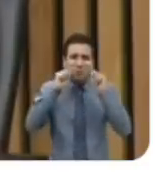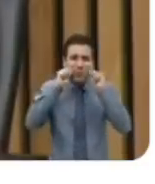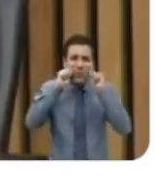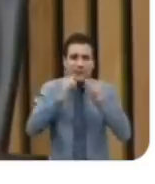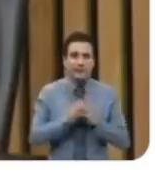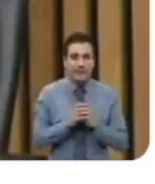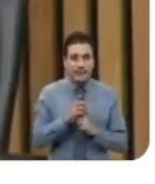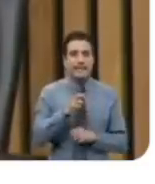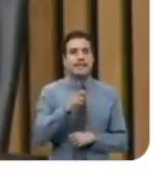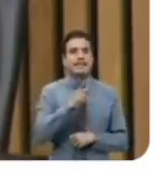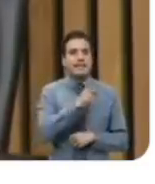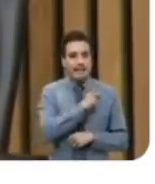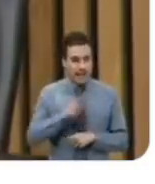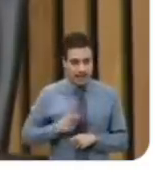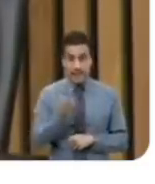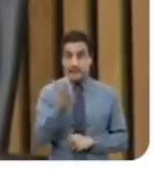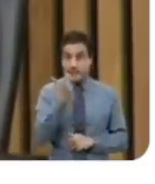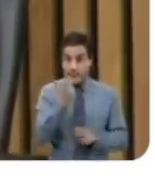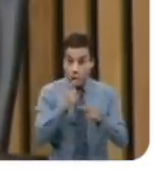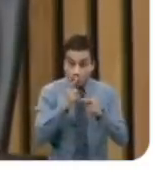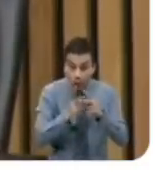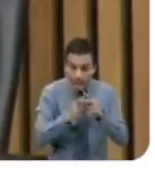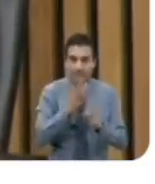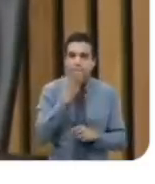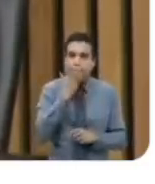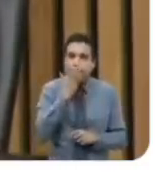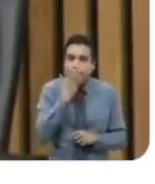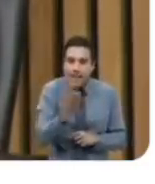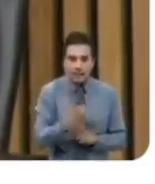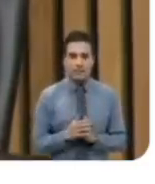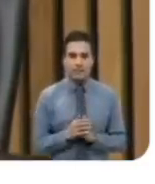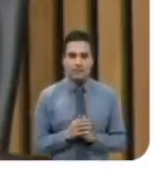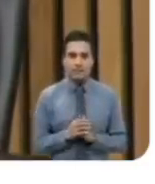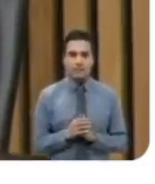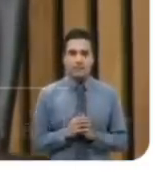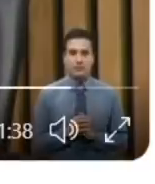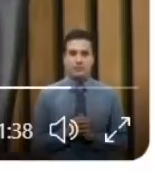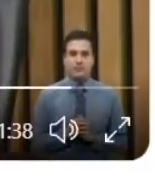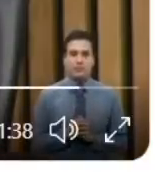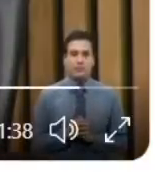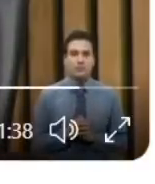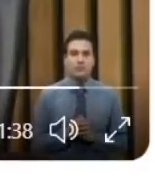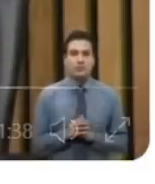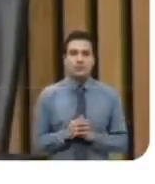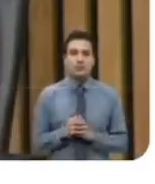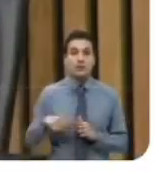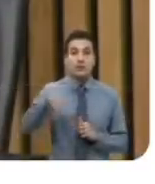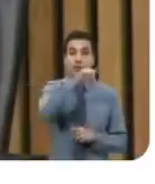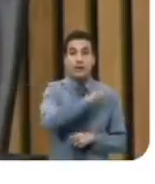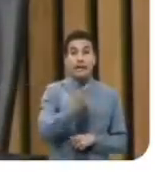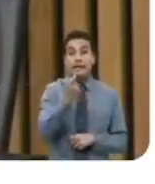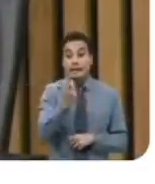debe de actualizarse en los montos porque si no se estará solapando